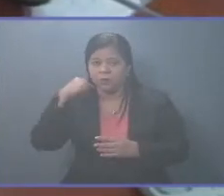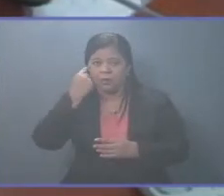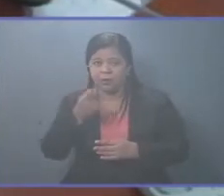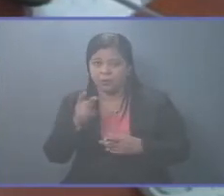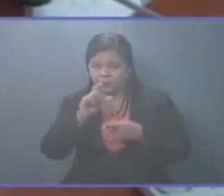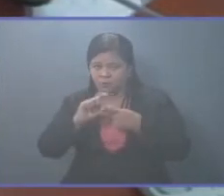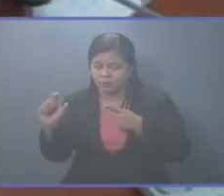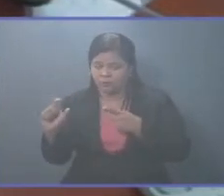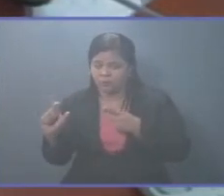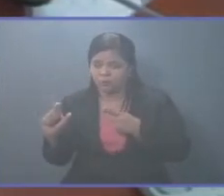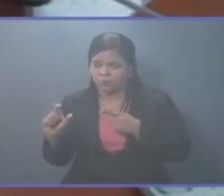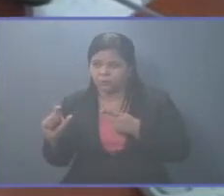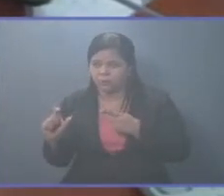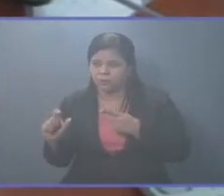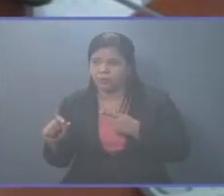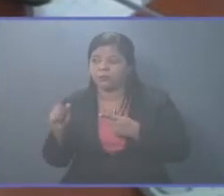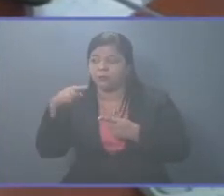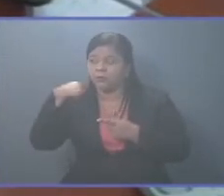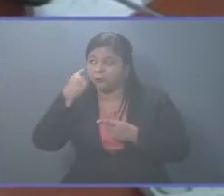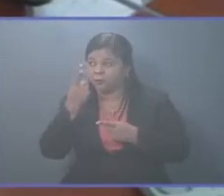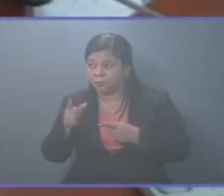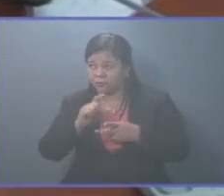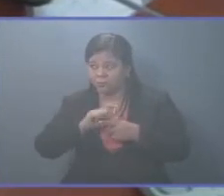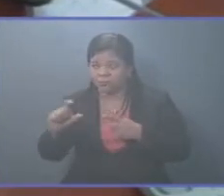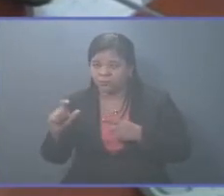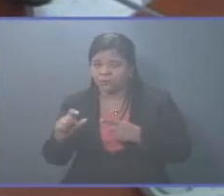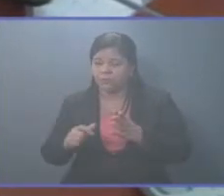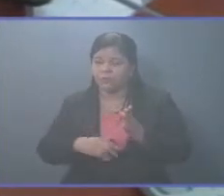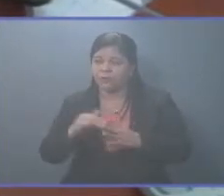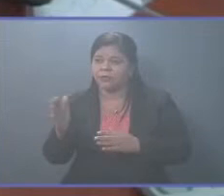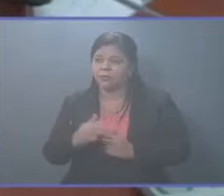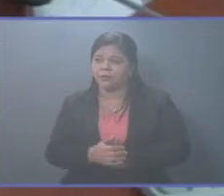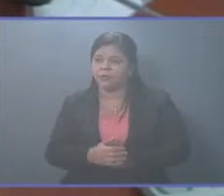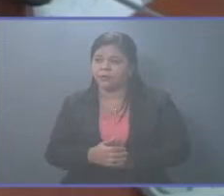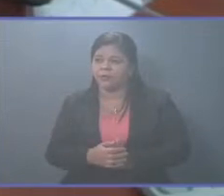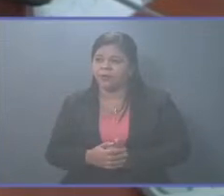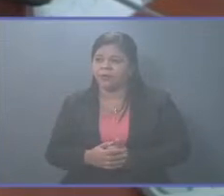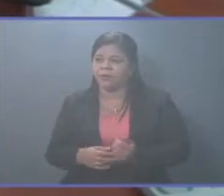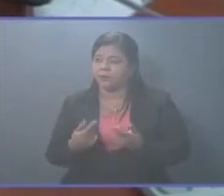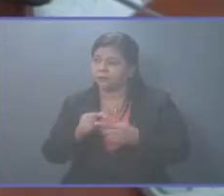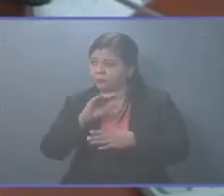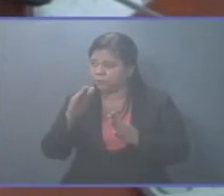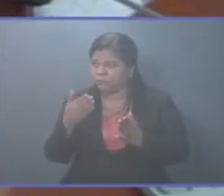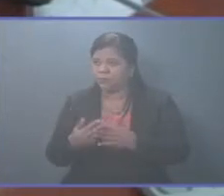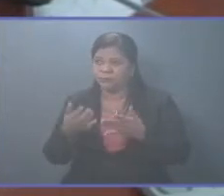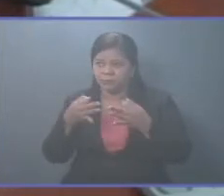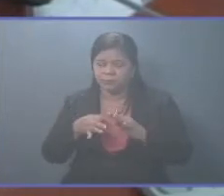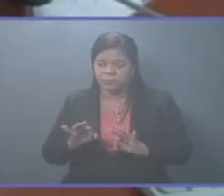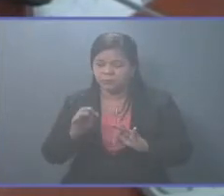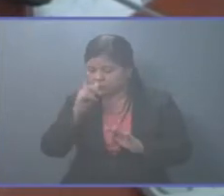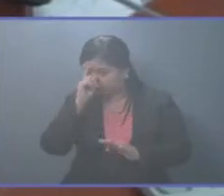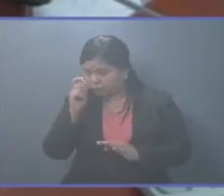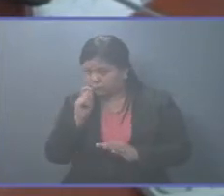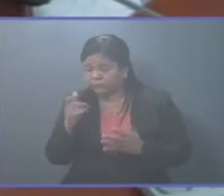semana. Sí, la próxima semana precisamente en una reunión extraordinaria para deliberar acerca